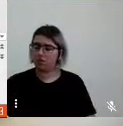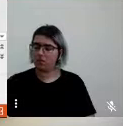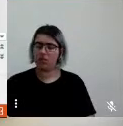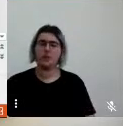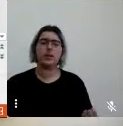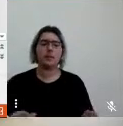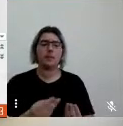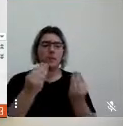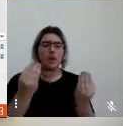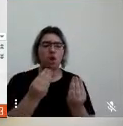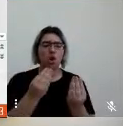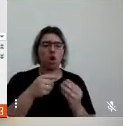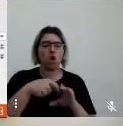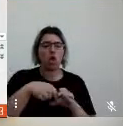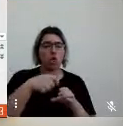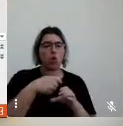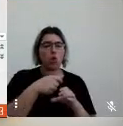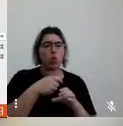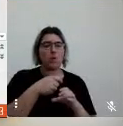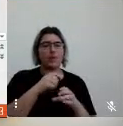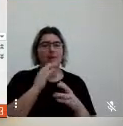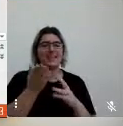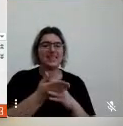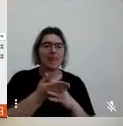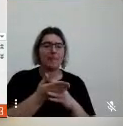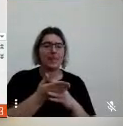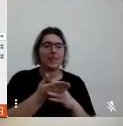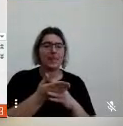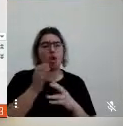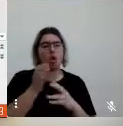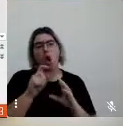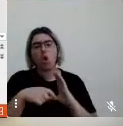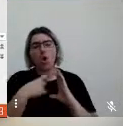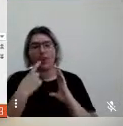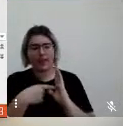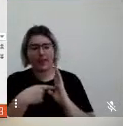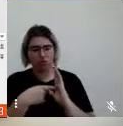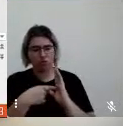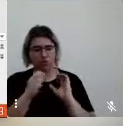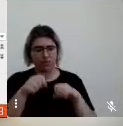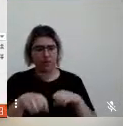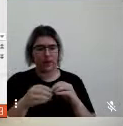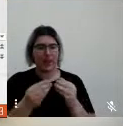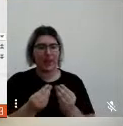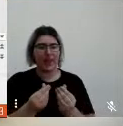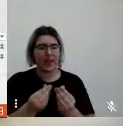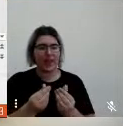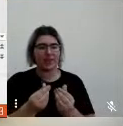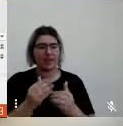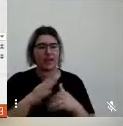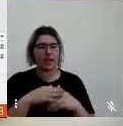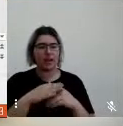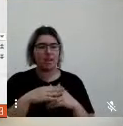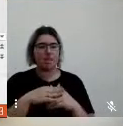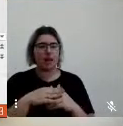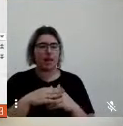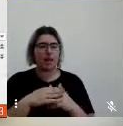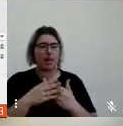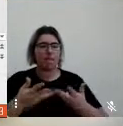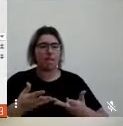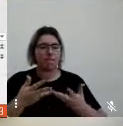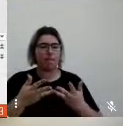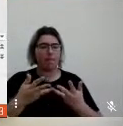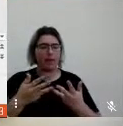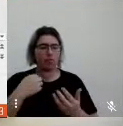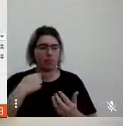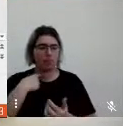yogur semidesnatado, ¿no? Semidesnatado o entero, ¿vale? La grasa para perder peso la quitamos de los alimentos que no hay